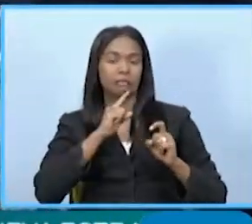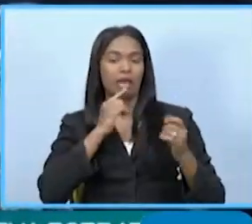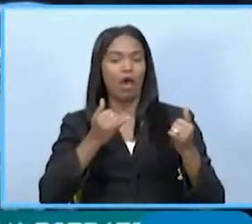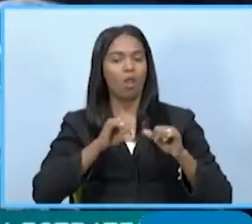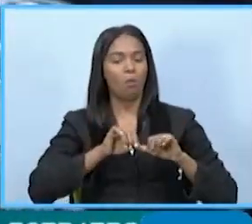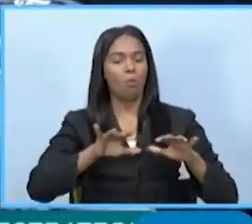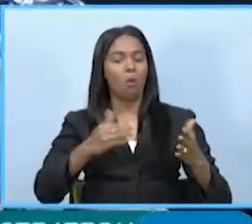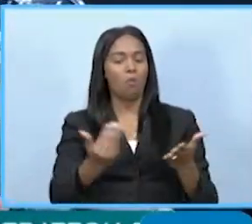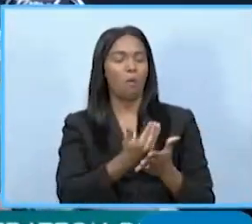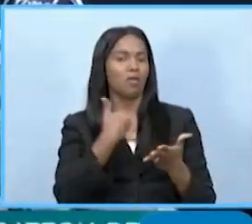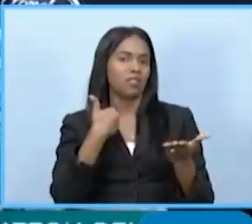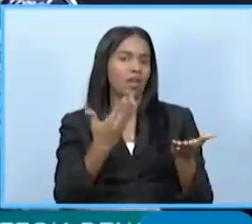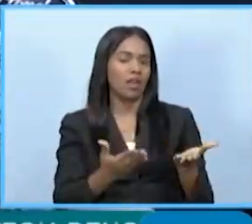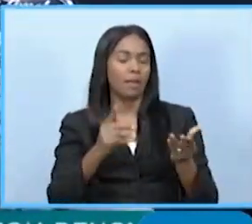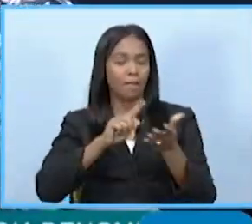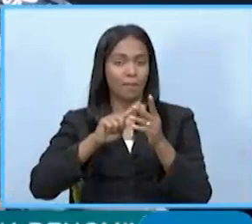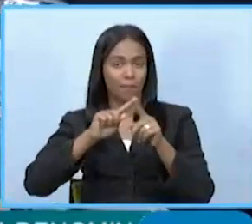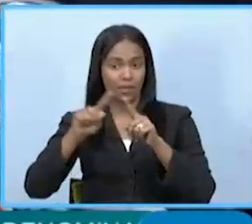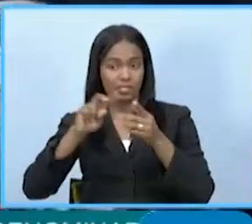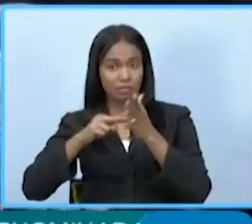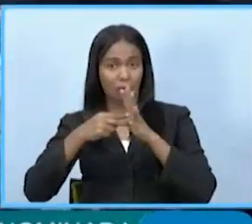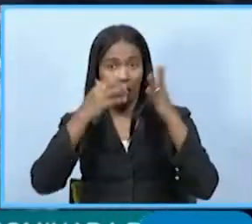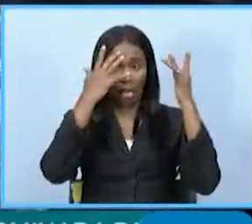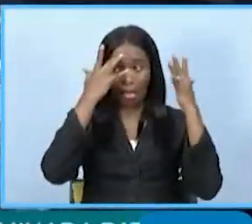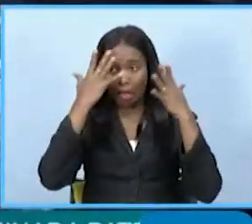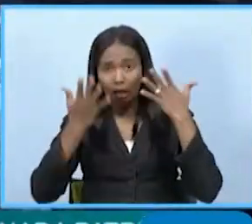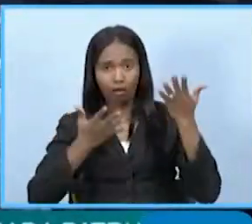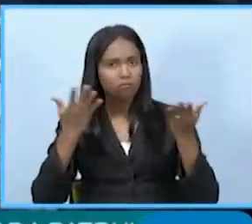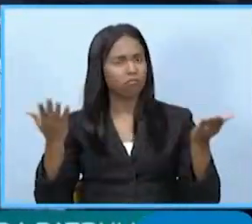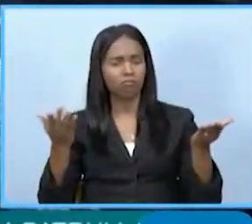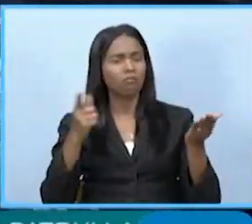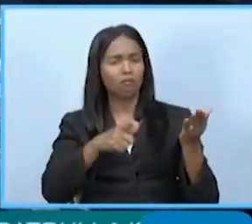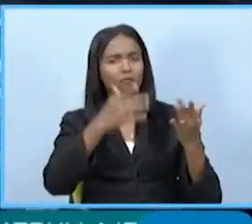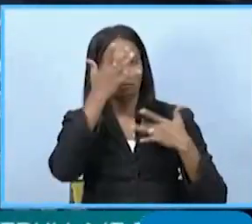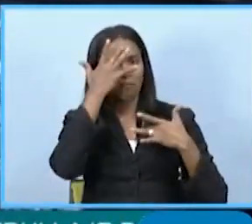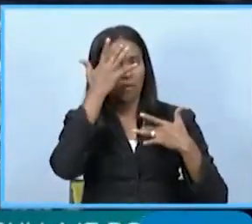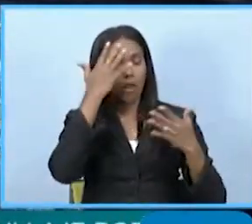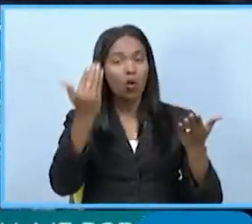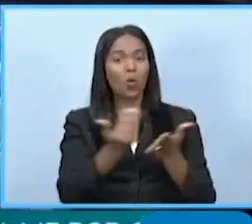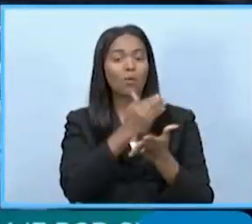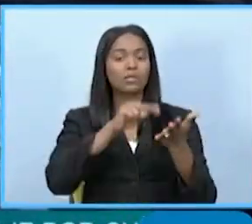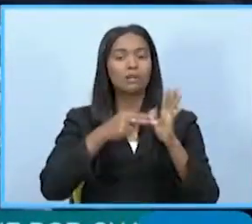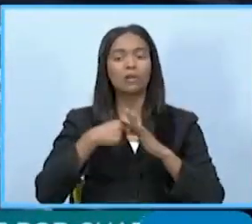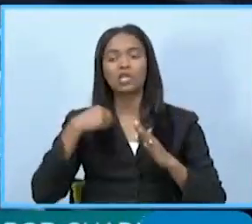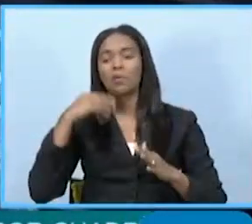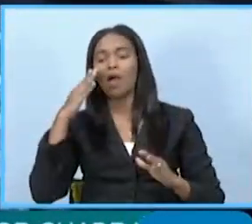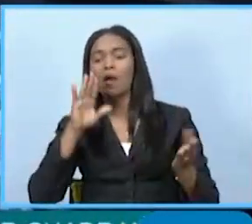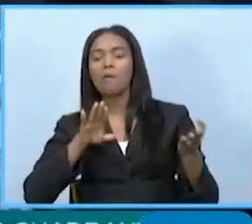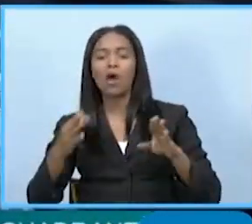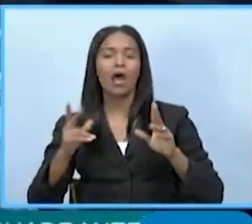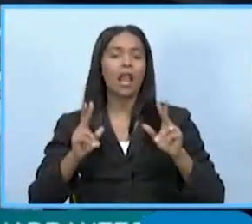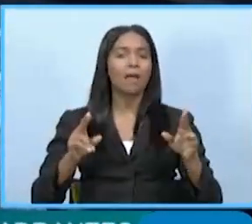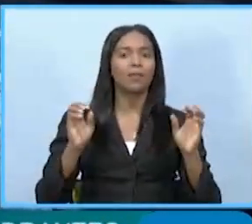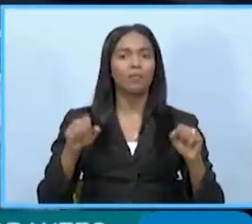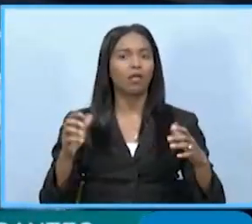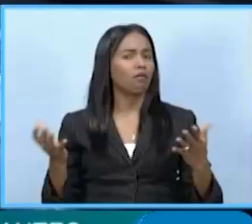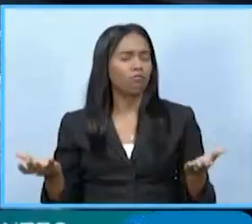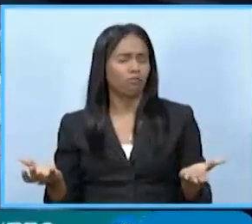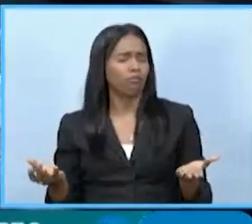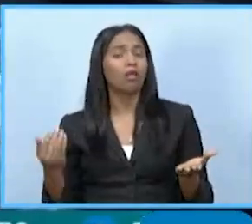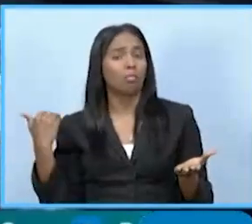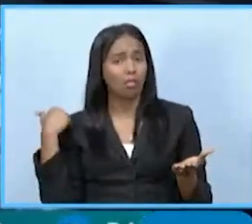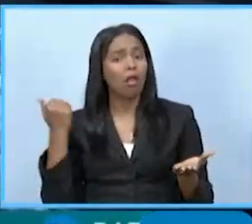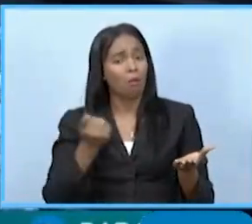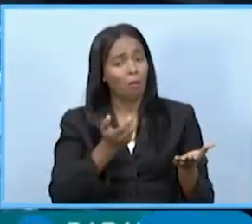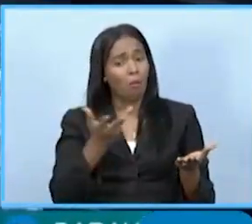aquí, pero no significa que hay que andar en pánico. O sea, la variante nueva no significa que usted se va a estar muriendo, que vamos a tener mayor caso de mortalidad.